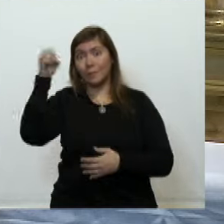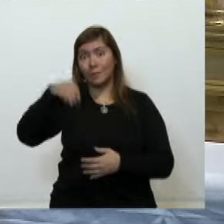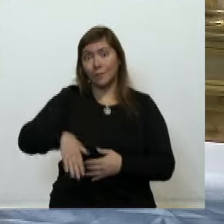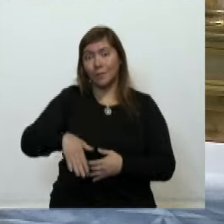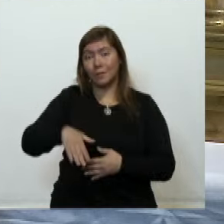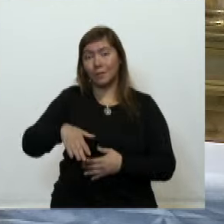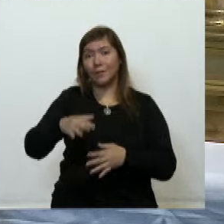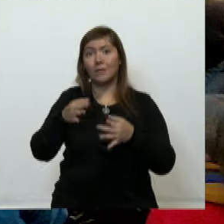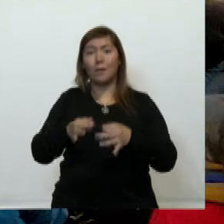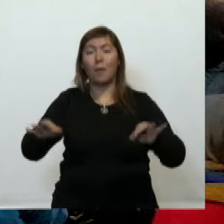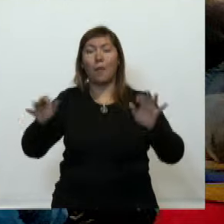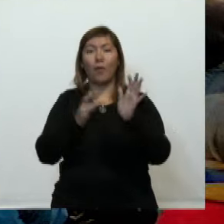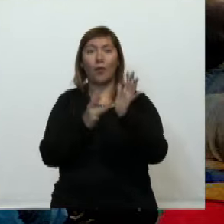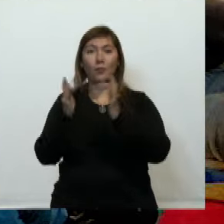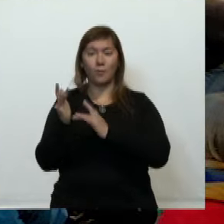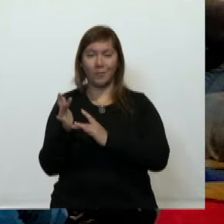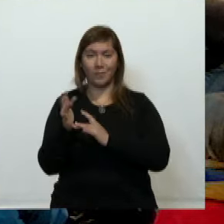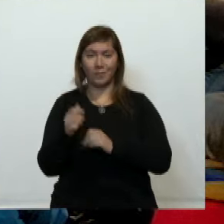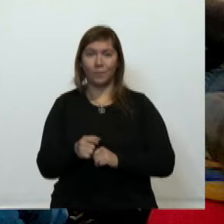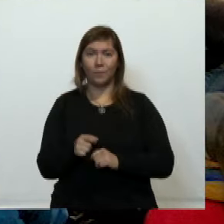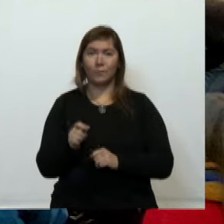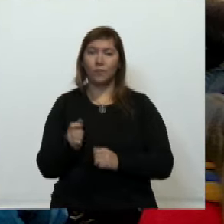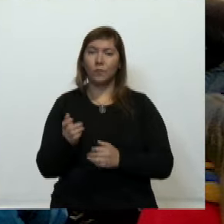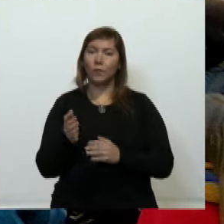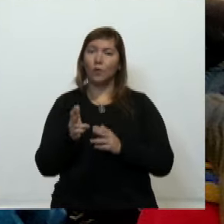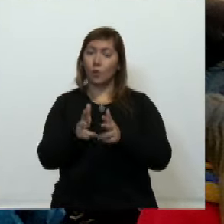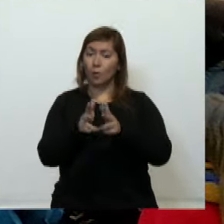Salvador Jesucristo.